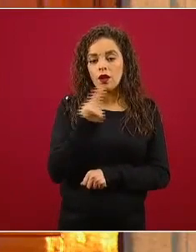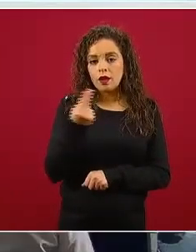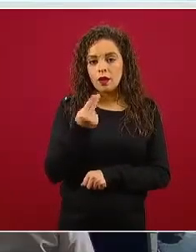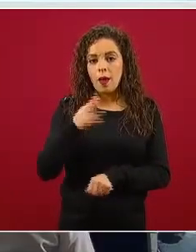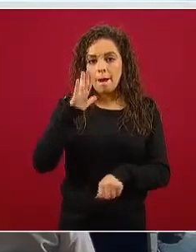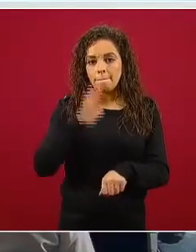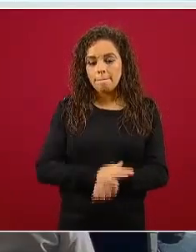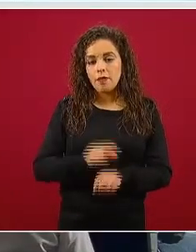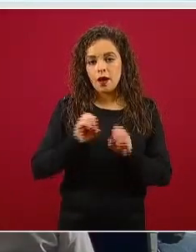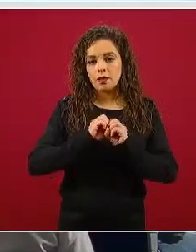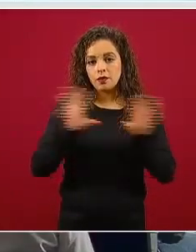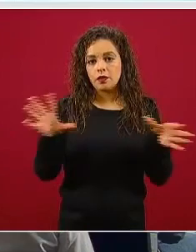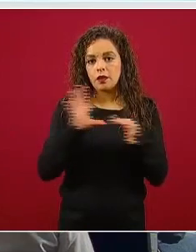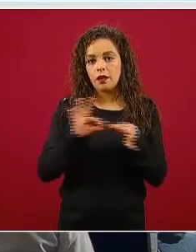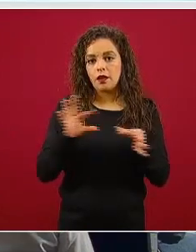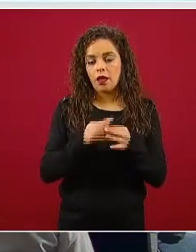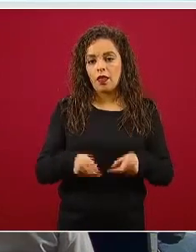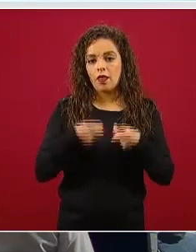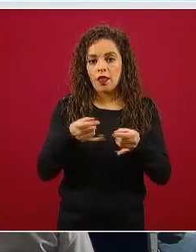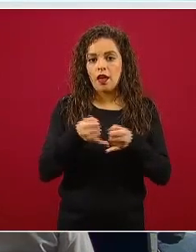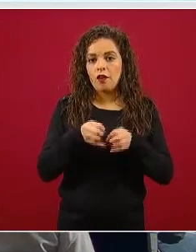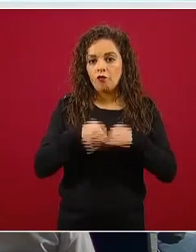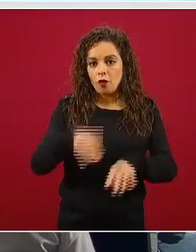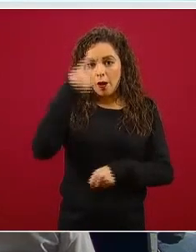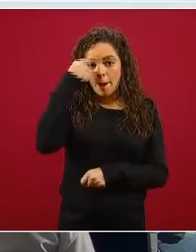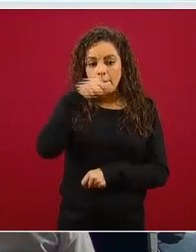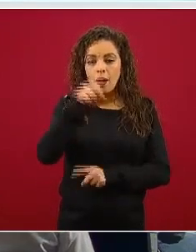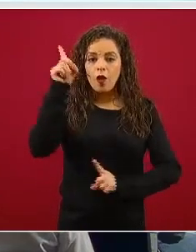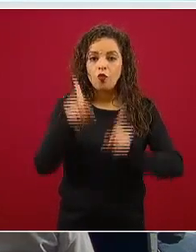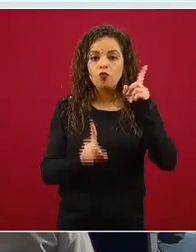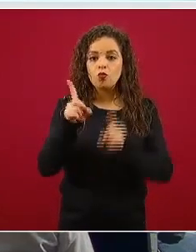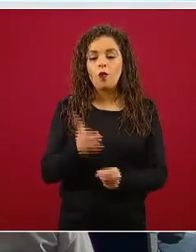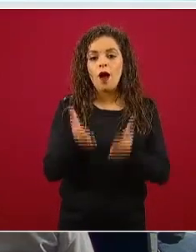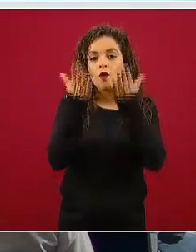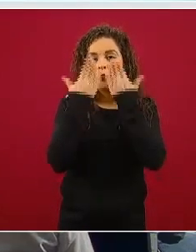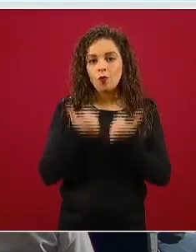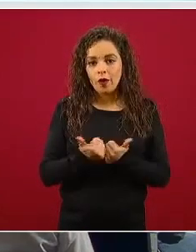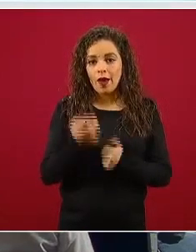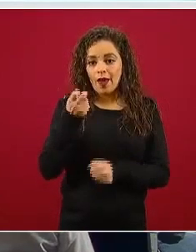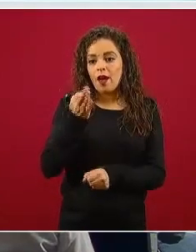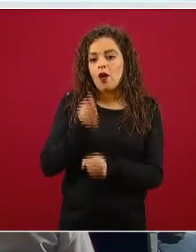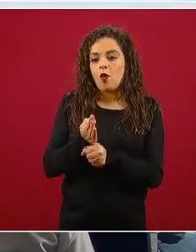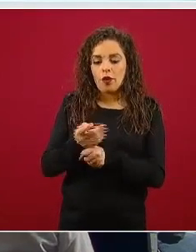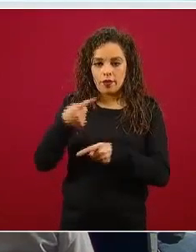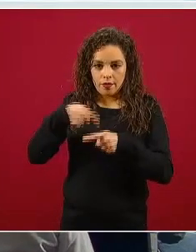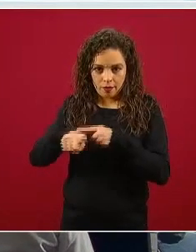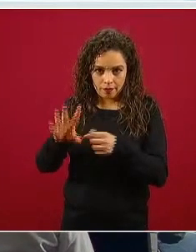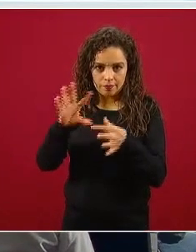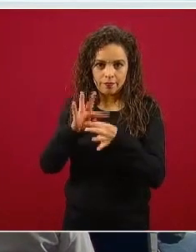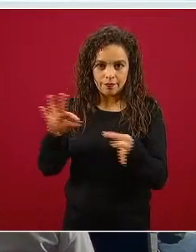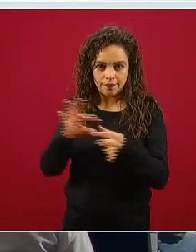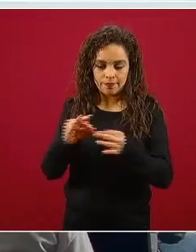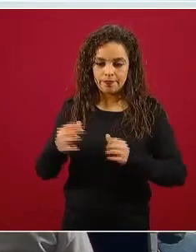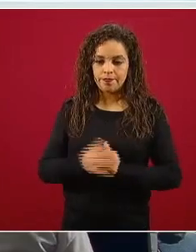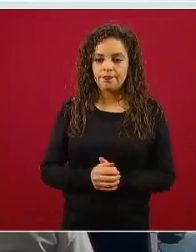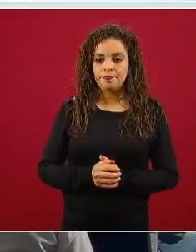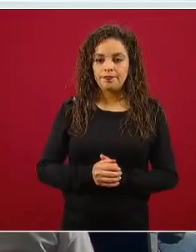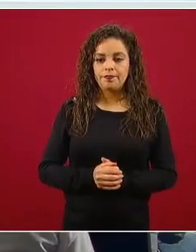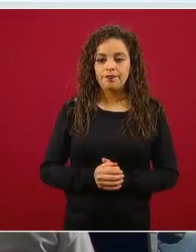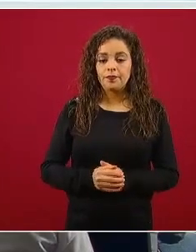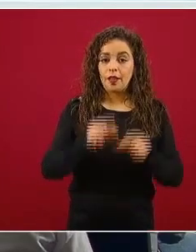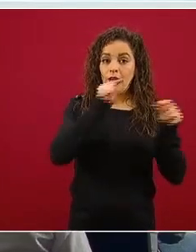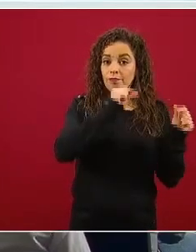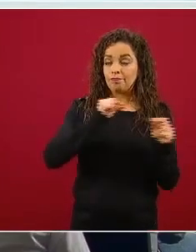duda. Y eso es lo que queremos hacer ahora. En esta gráfica, que es semejante, de hecho es